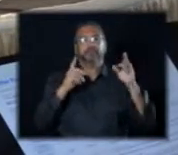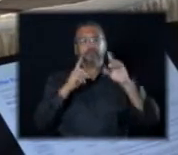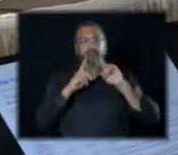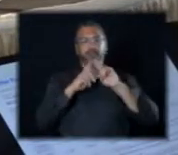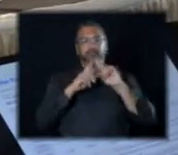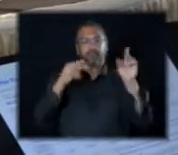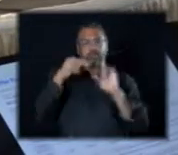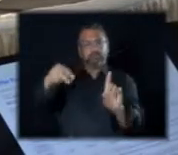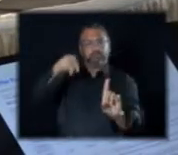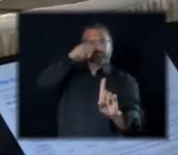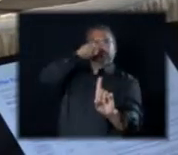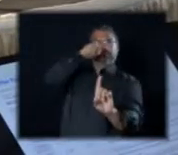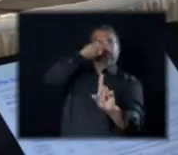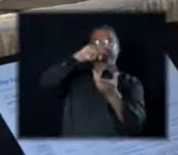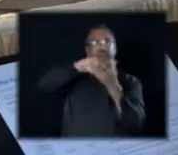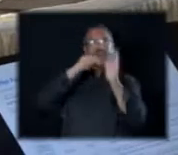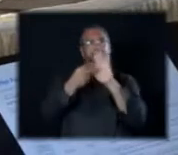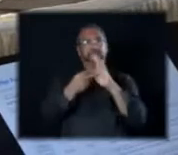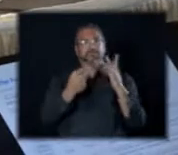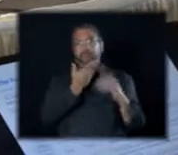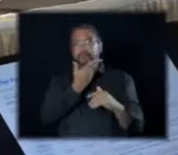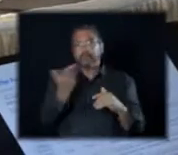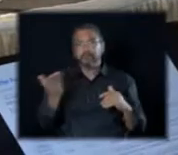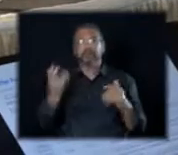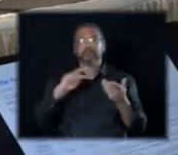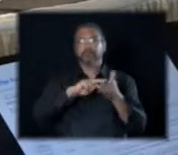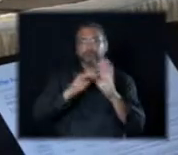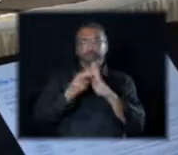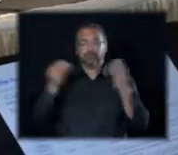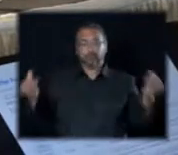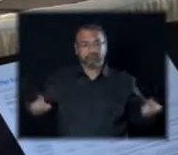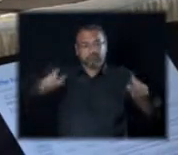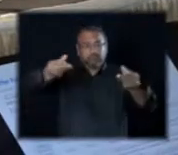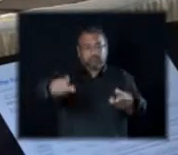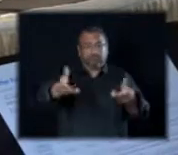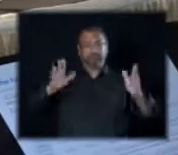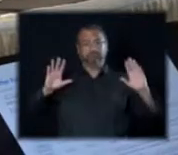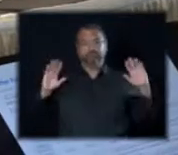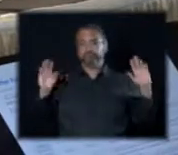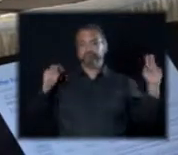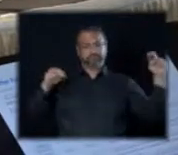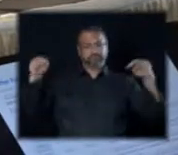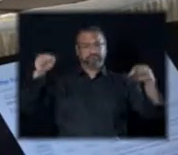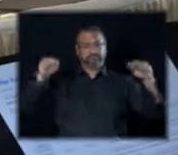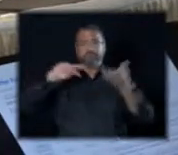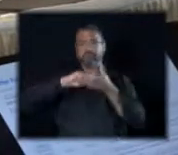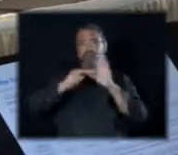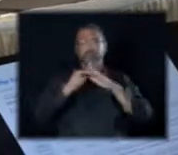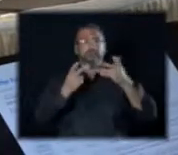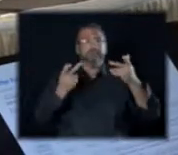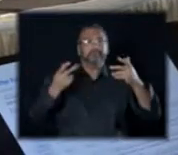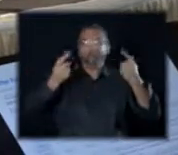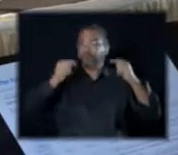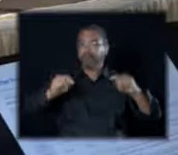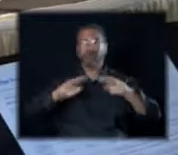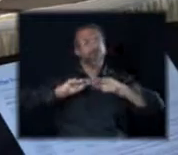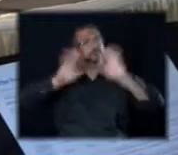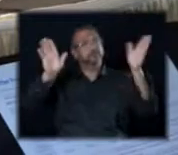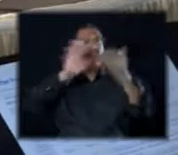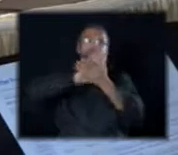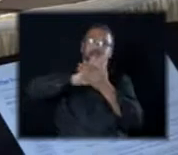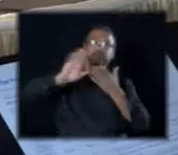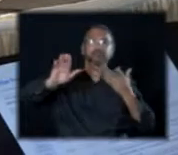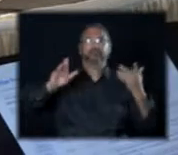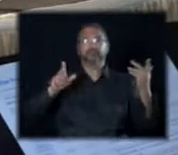Al menos desde nuestra perspectiva, todo ha estado sobre la mesa. Porque queremos